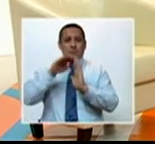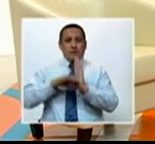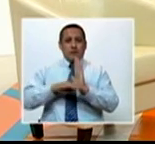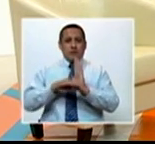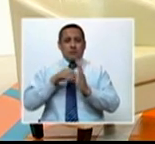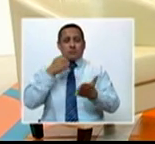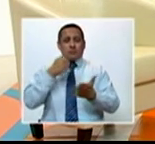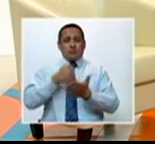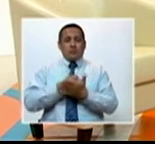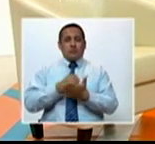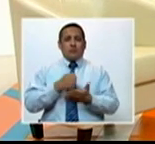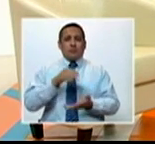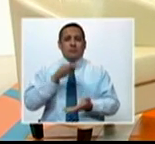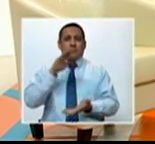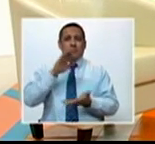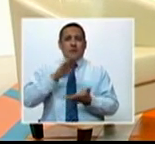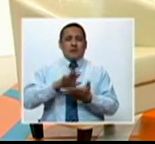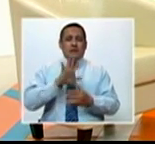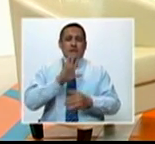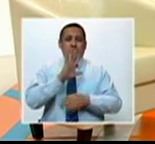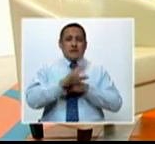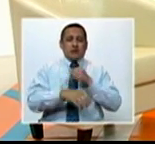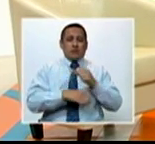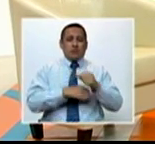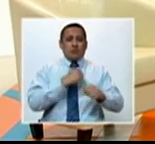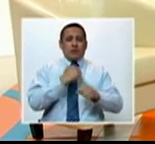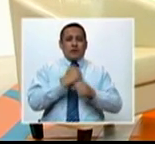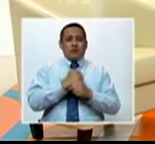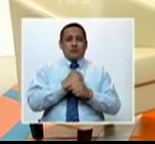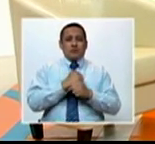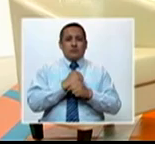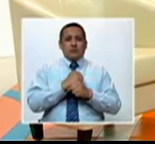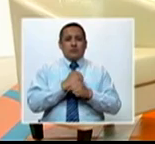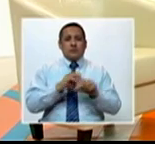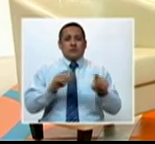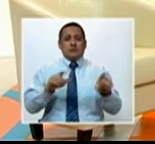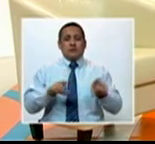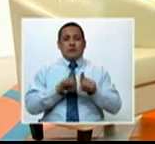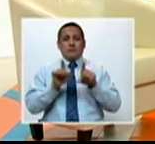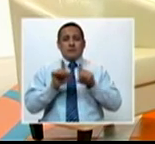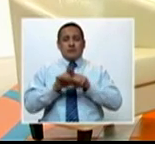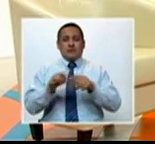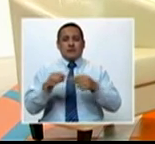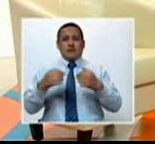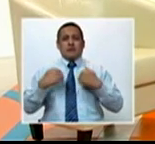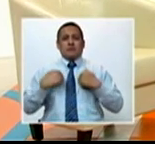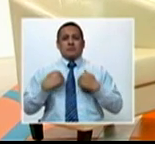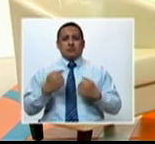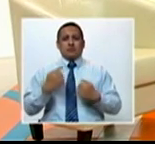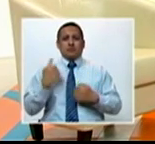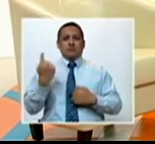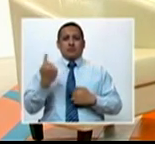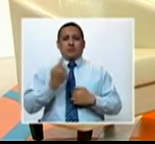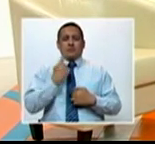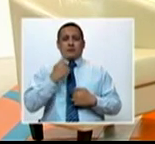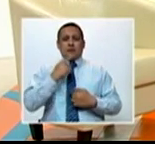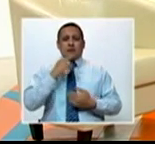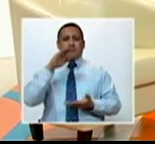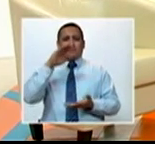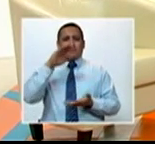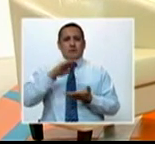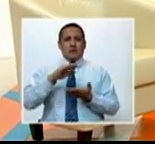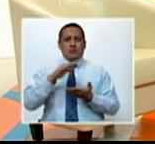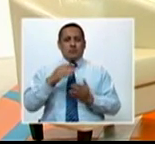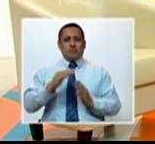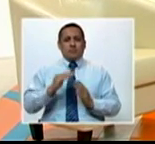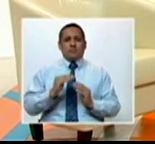una sentencia, digamos, de 5 años y al final no solo se lo reducen, sino que se